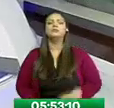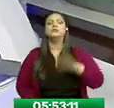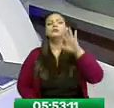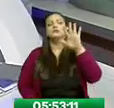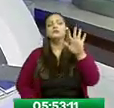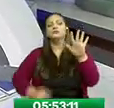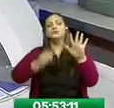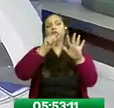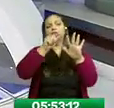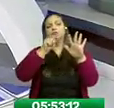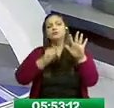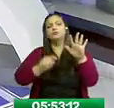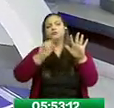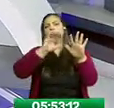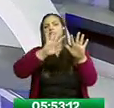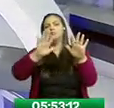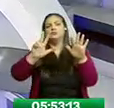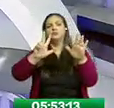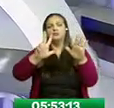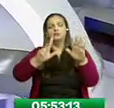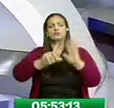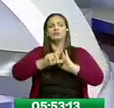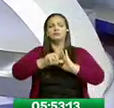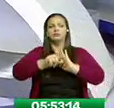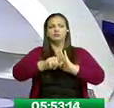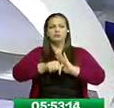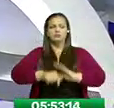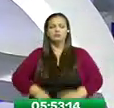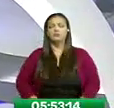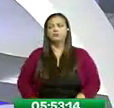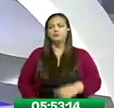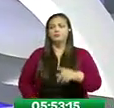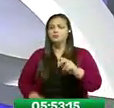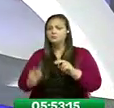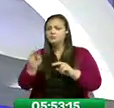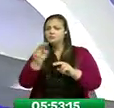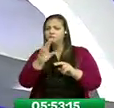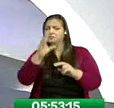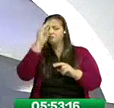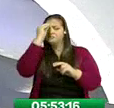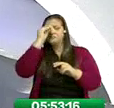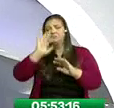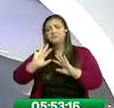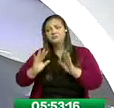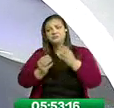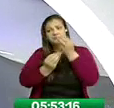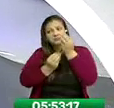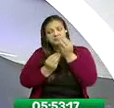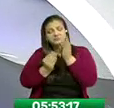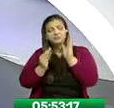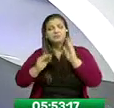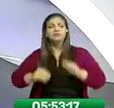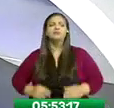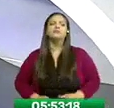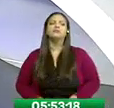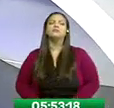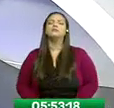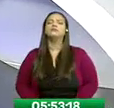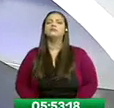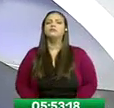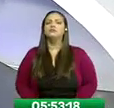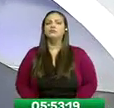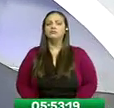5:53 minutos. Sí. No sé si vas a coincidir conmigo, Mayra, y amables televidentes, ustedes en casa. El argumento